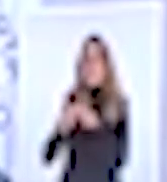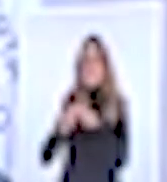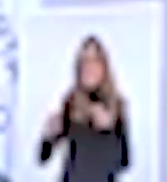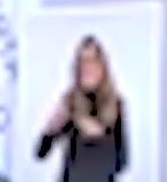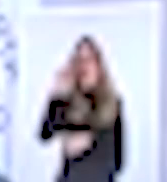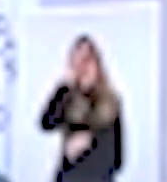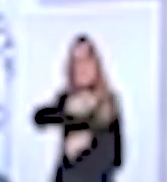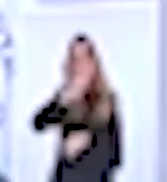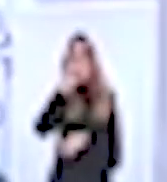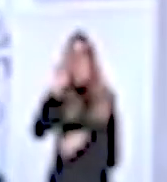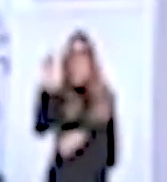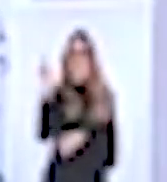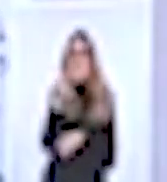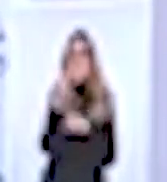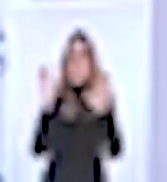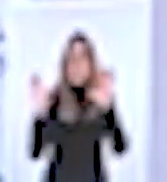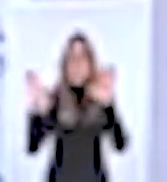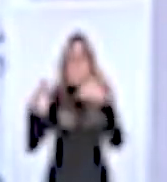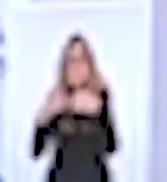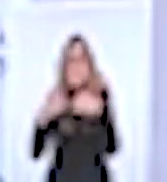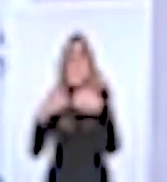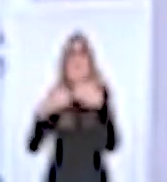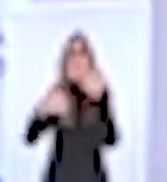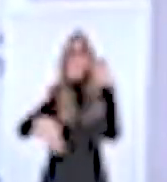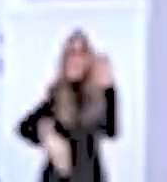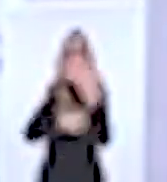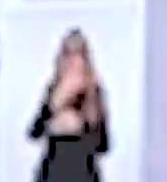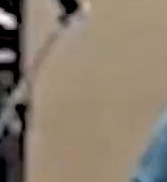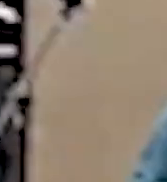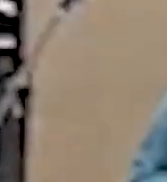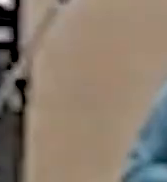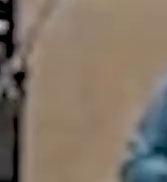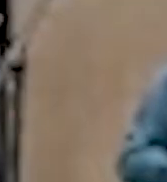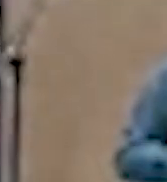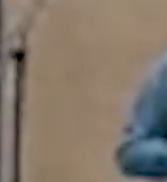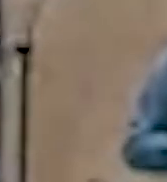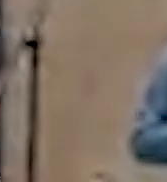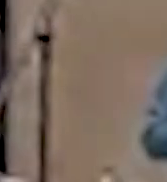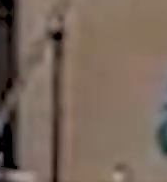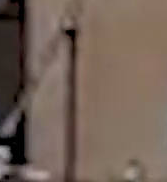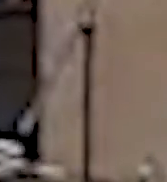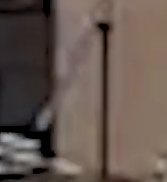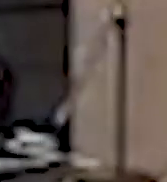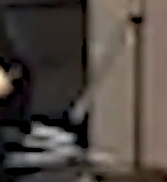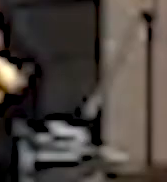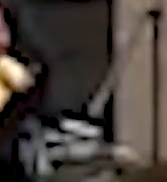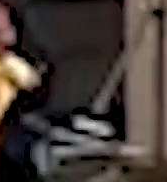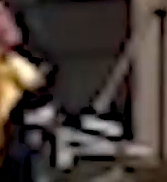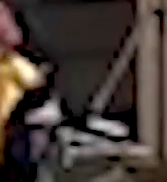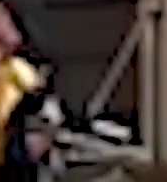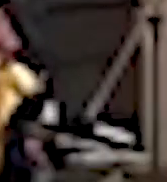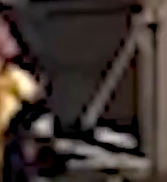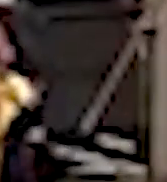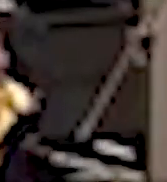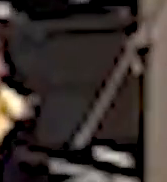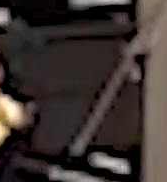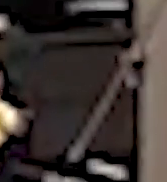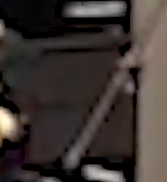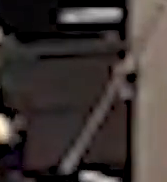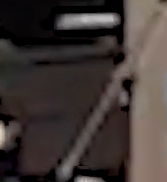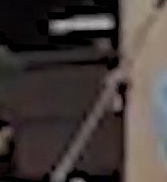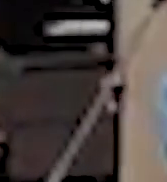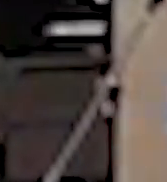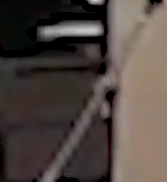de las ceremonias, se contó con un intérprete de lengua de señas mexicana. Y el grupo, La Murga, amenizó la llegada de las y